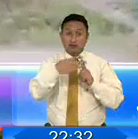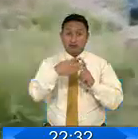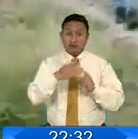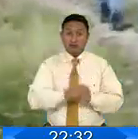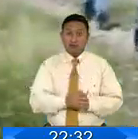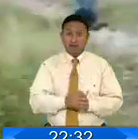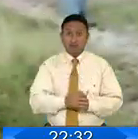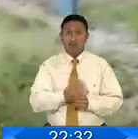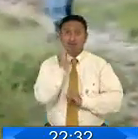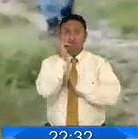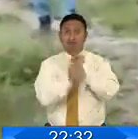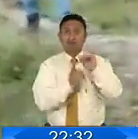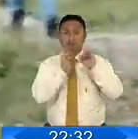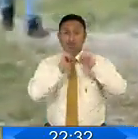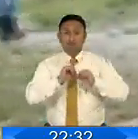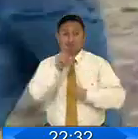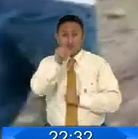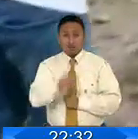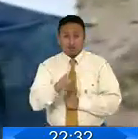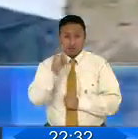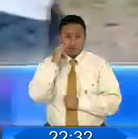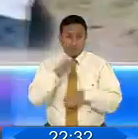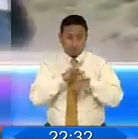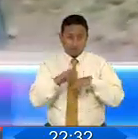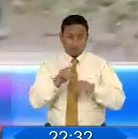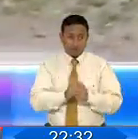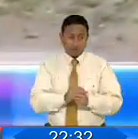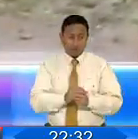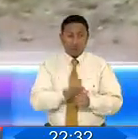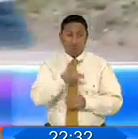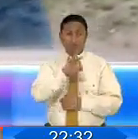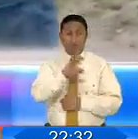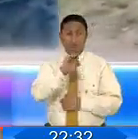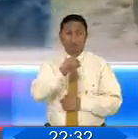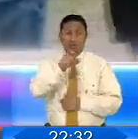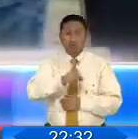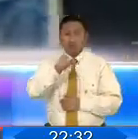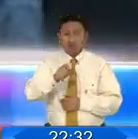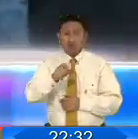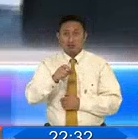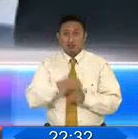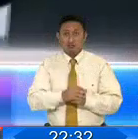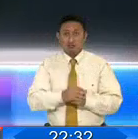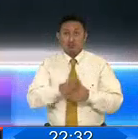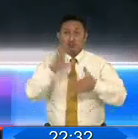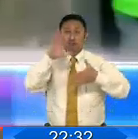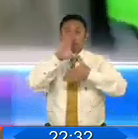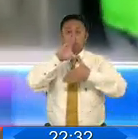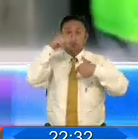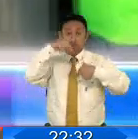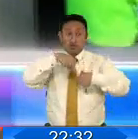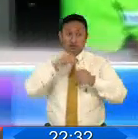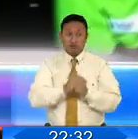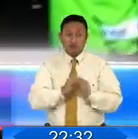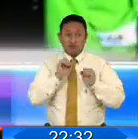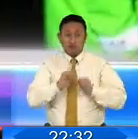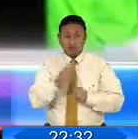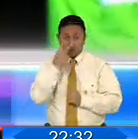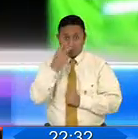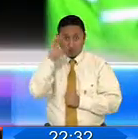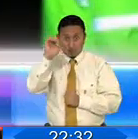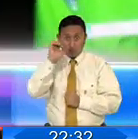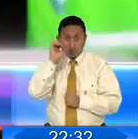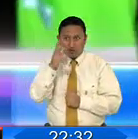red internacional de pedófilos la conformaban aproximadamente 80 sospechosos a nivel regional, quienes estarían consumiendo este tipo de